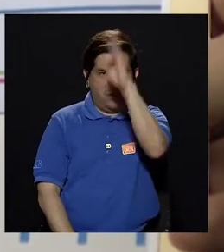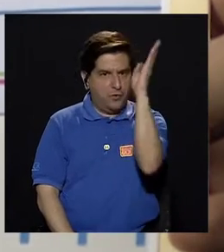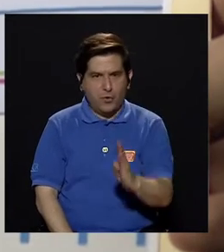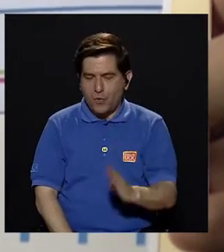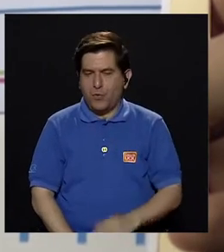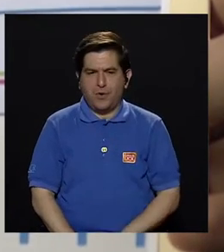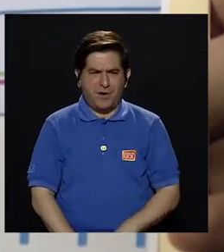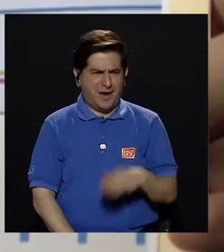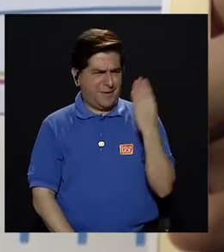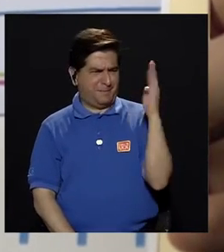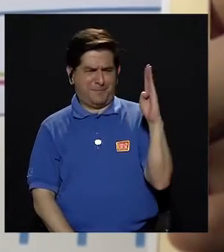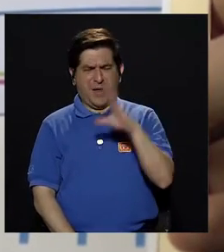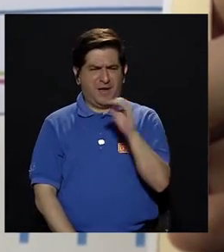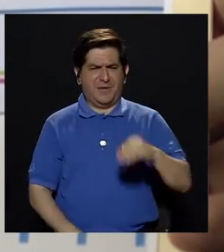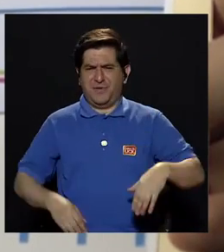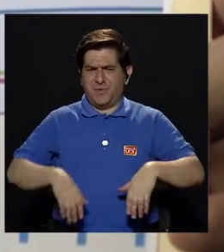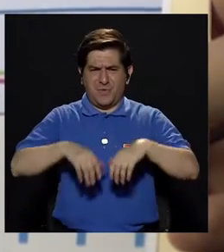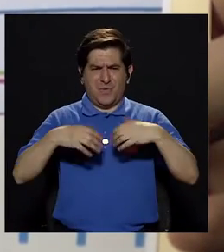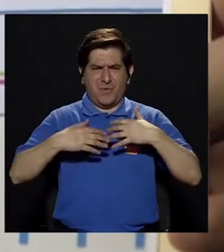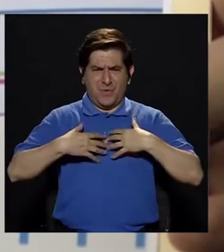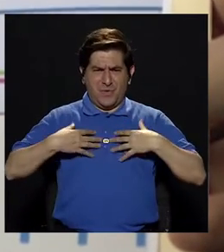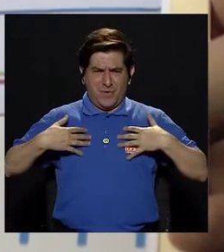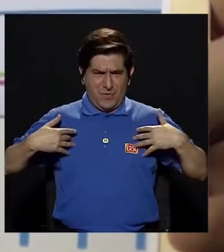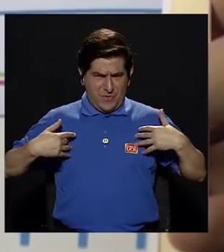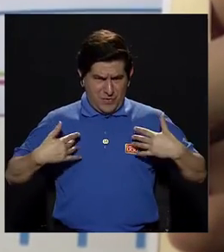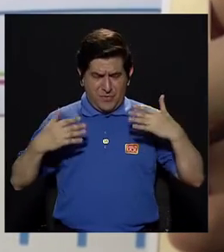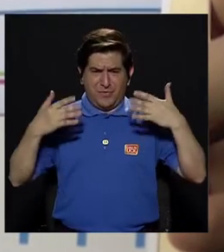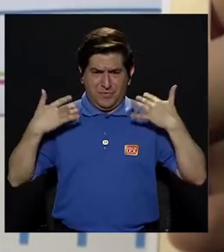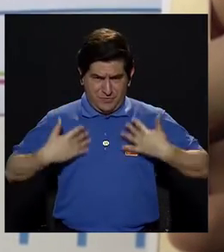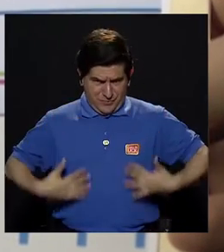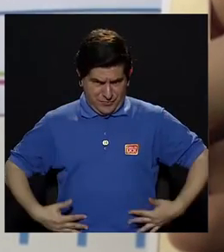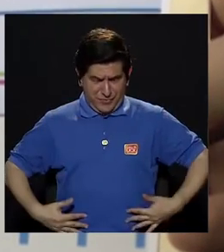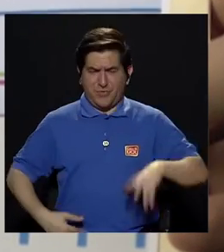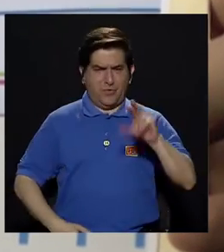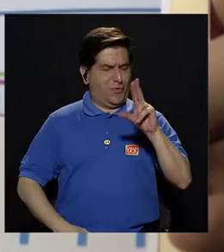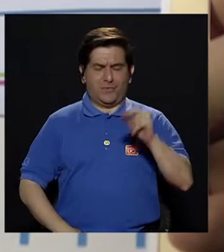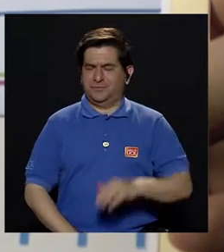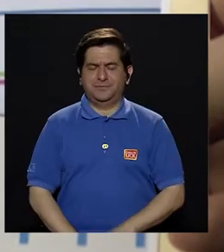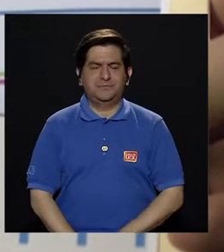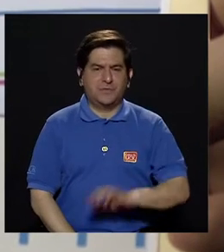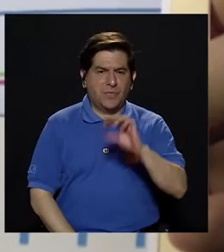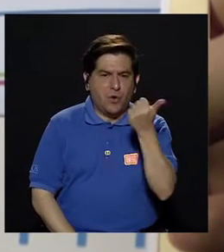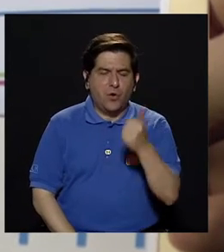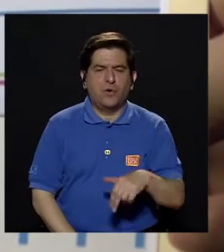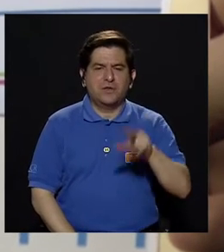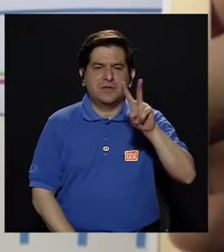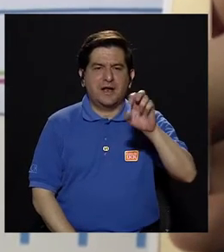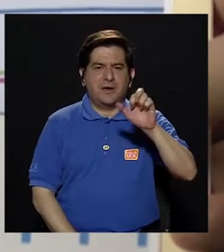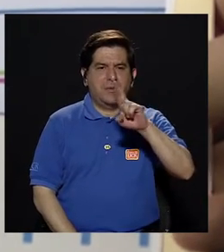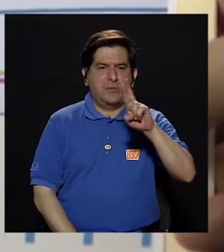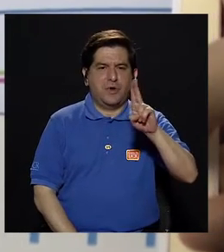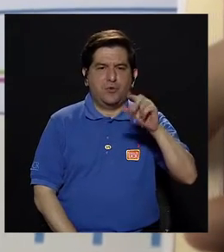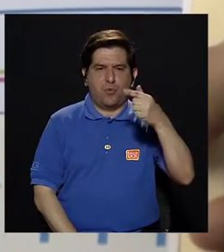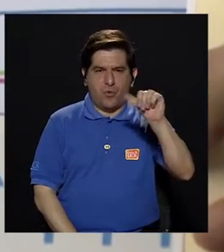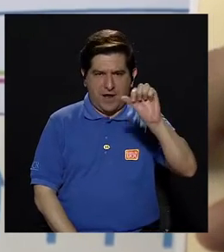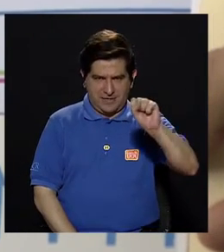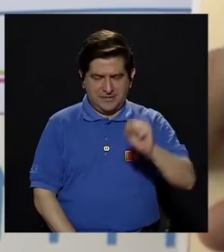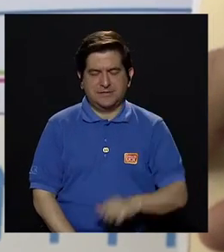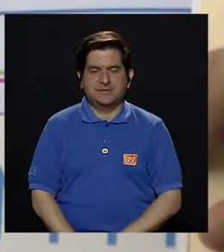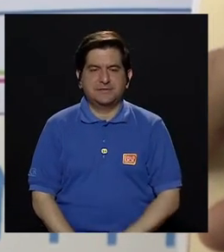baño o en una prenda, ¿verdad? Otra cosa muy importante de esto es que las verrugas, que son